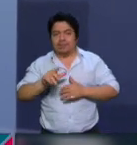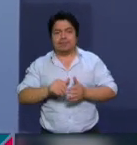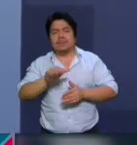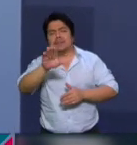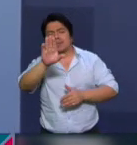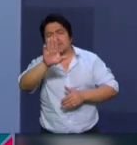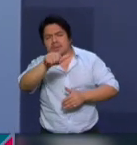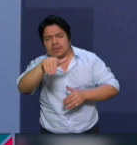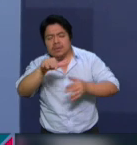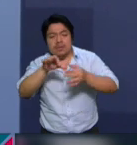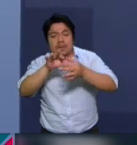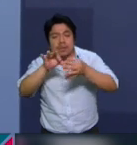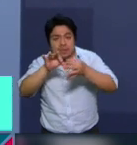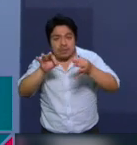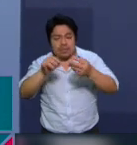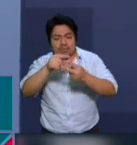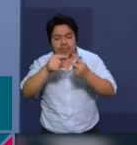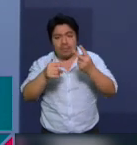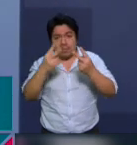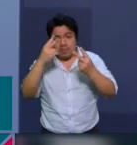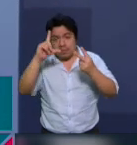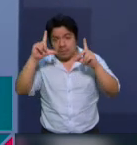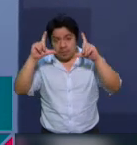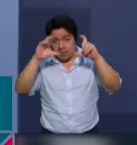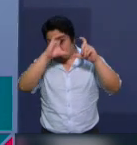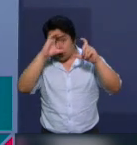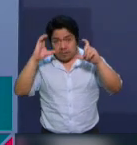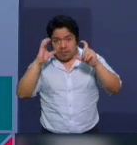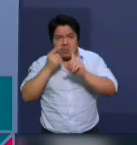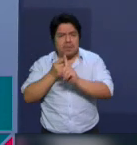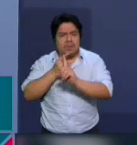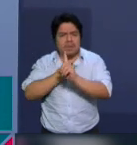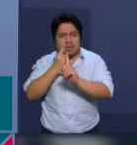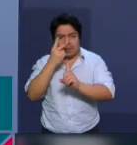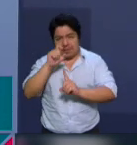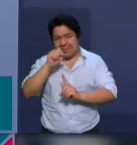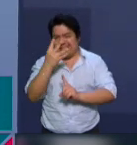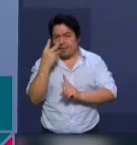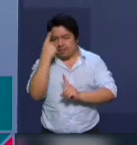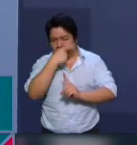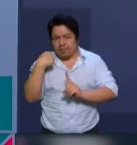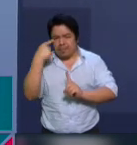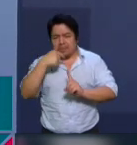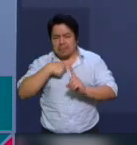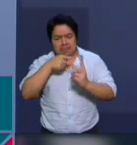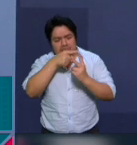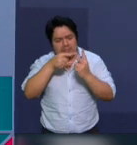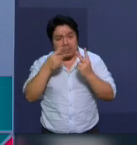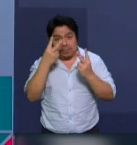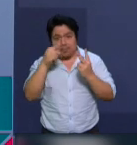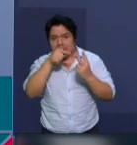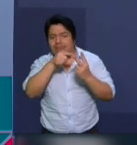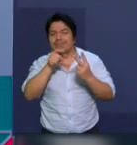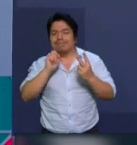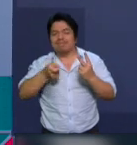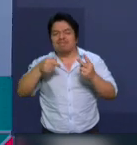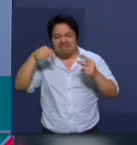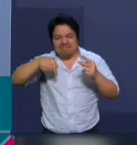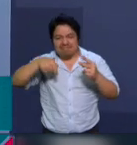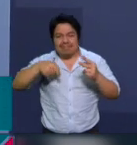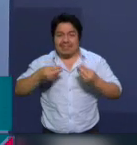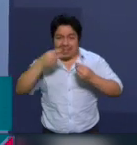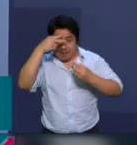Quiero hablar con usted de algo de dos fotografías que se tomaron en las últimas 24 horas y que me gustaría pensar que son representativas de los tiempos que